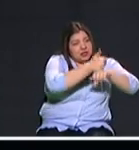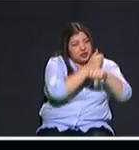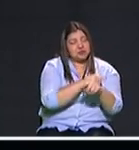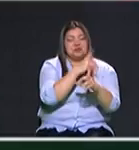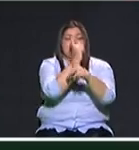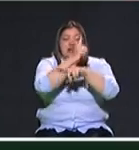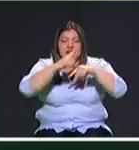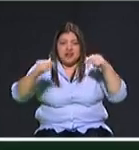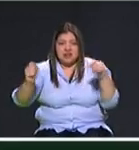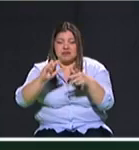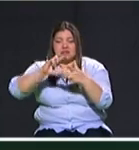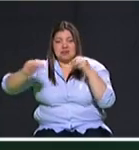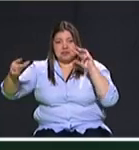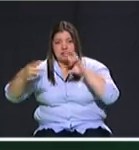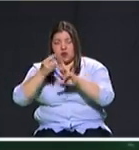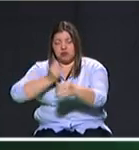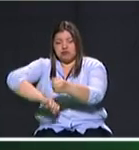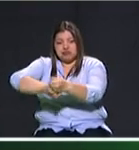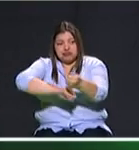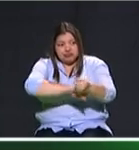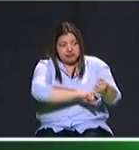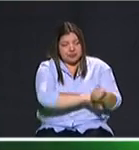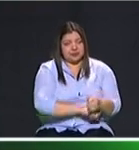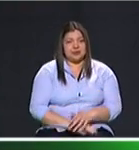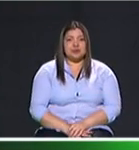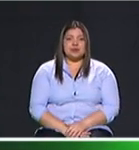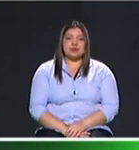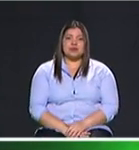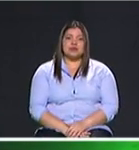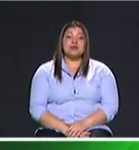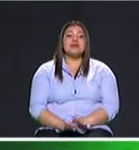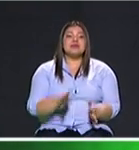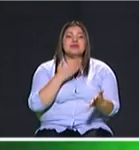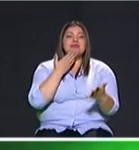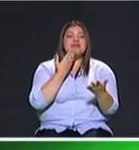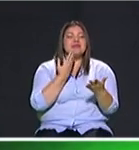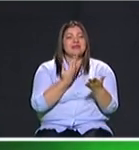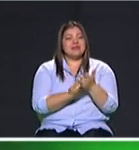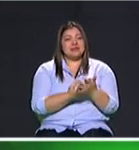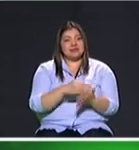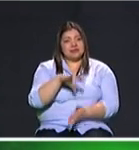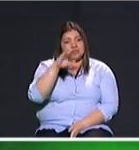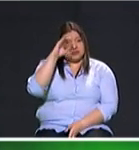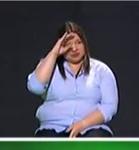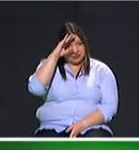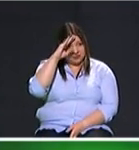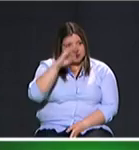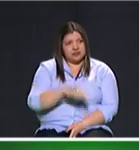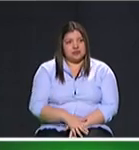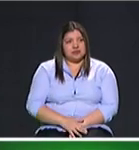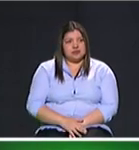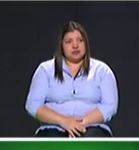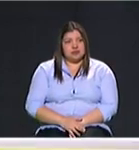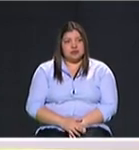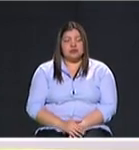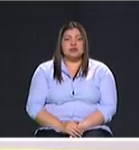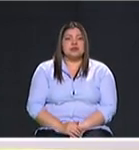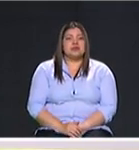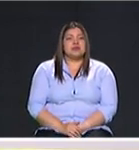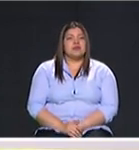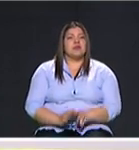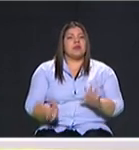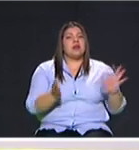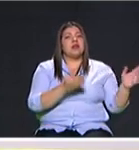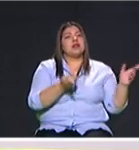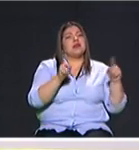pasqual braun muchas gracias candidato de en este tema en este bloque de empleo y educación también por supuesto le preguntamos a